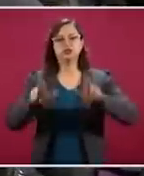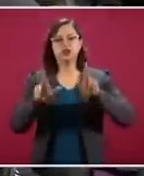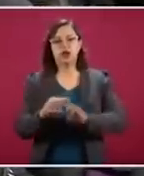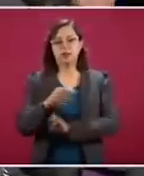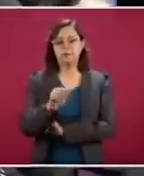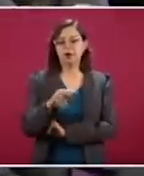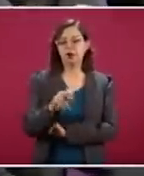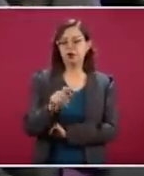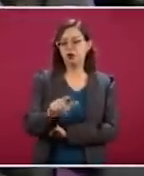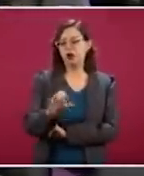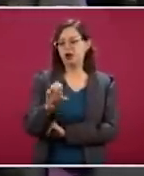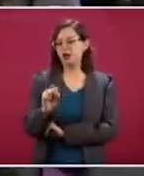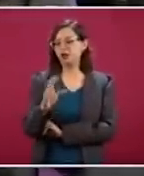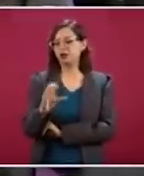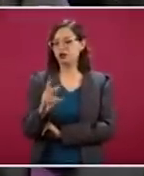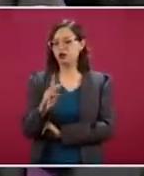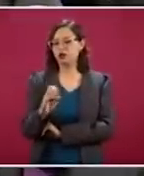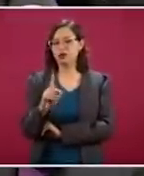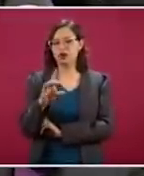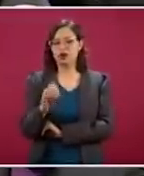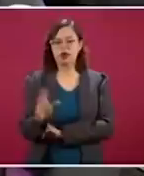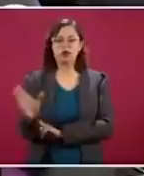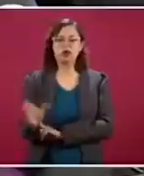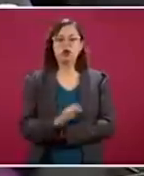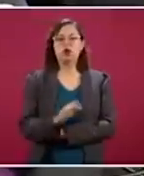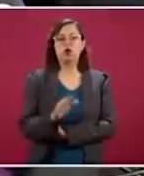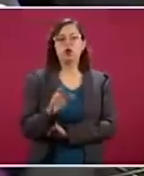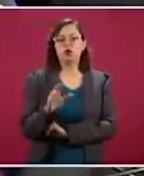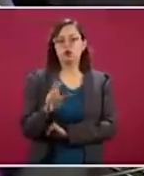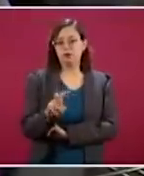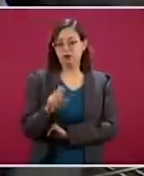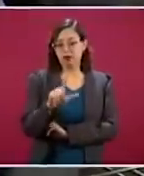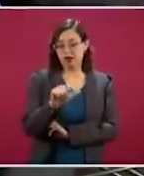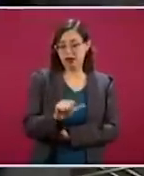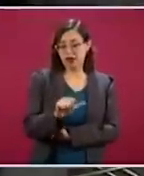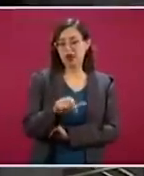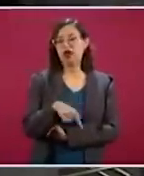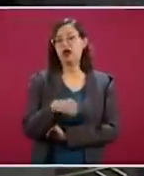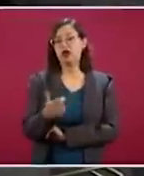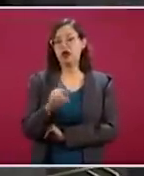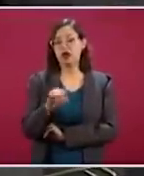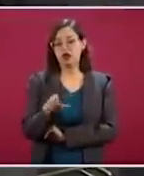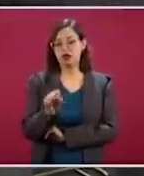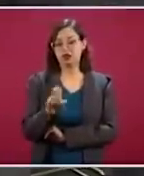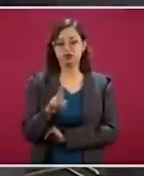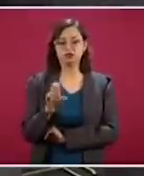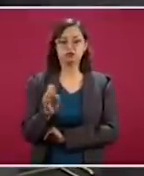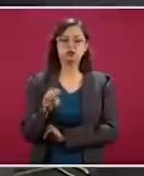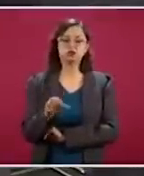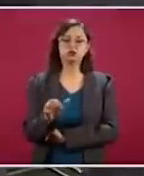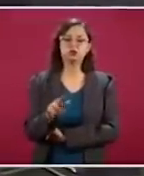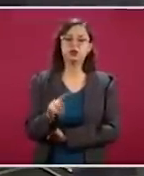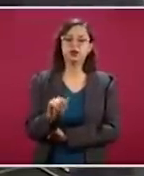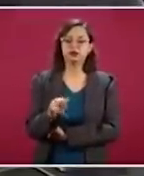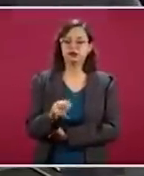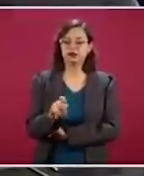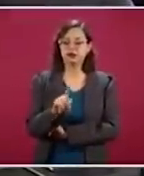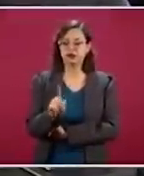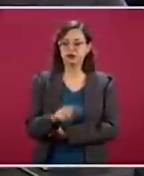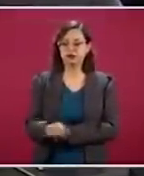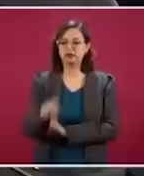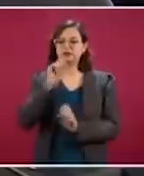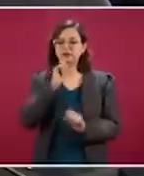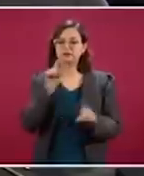Manuel Escobedo, está Rolando Vega, está Mario Vela, está Jesús Martínez, que los pude ver aquí. Está el